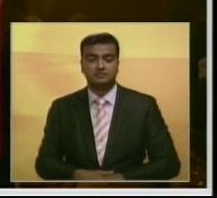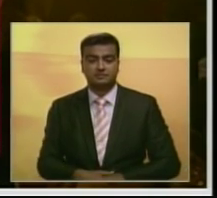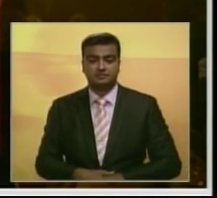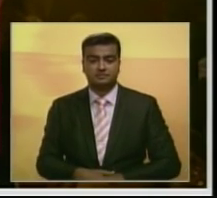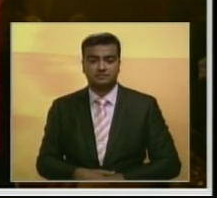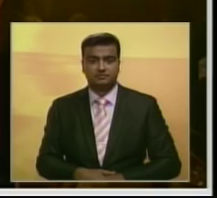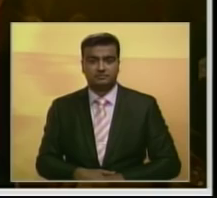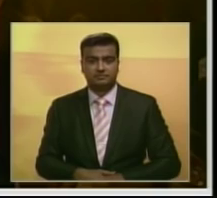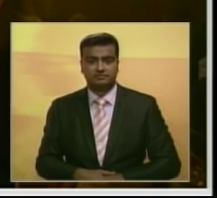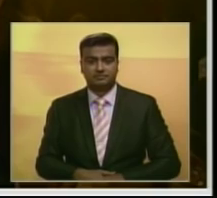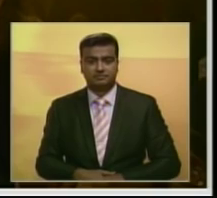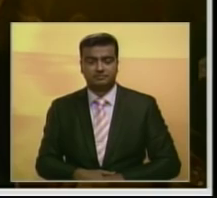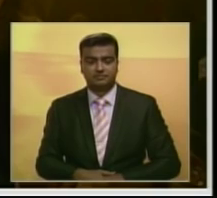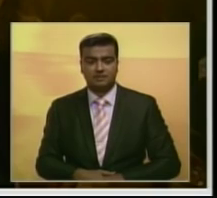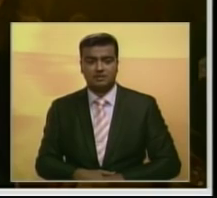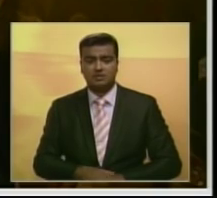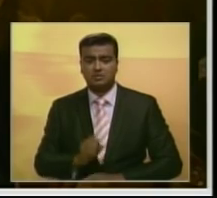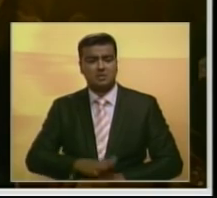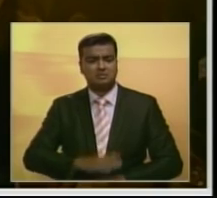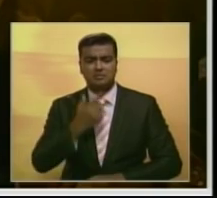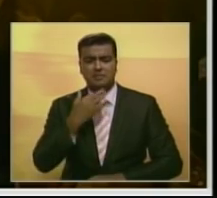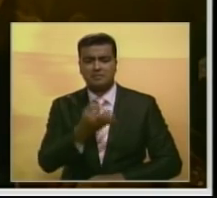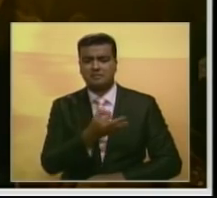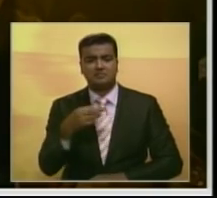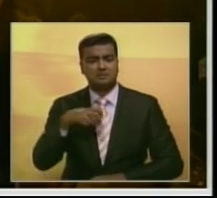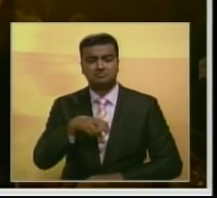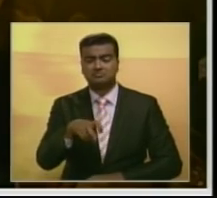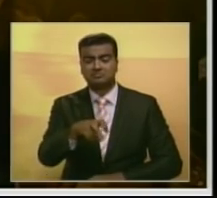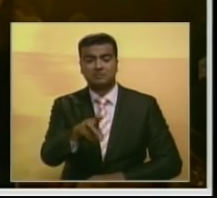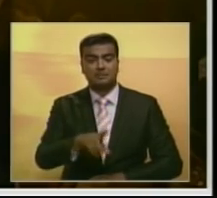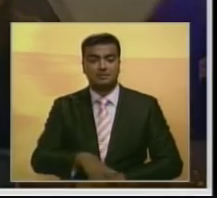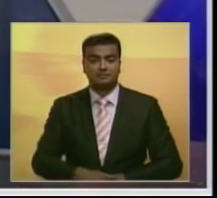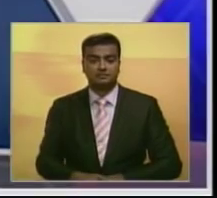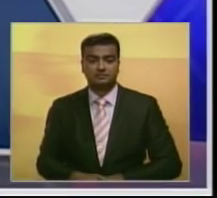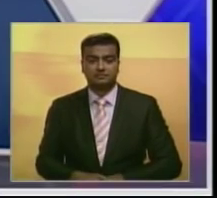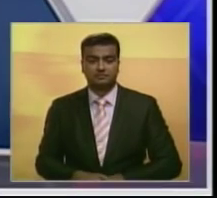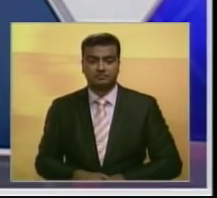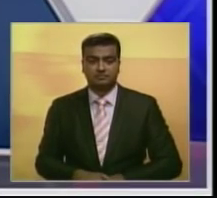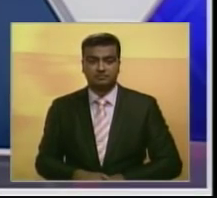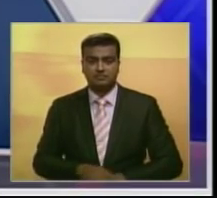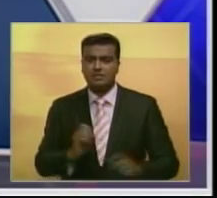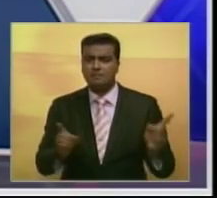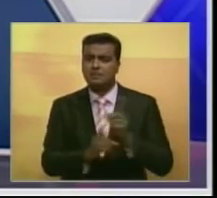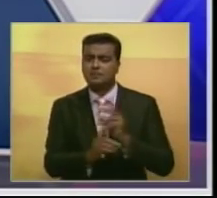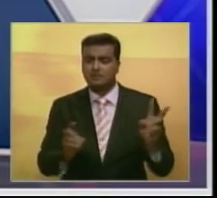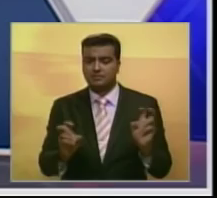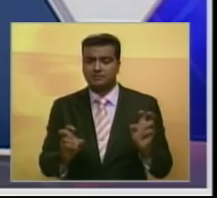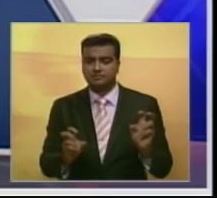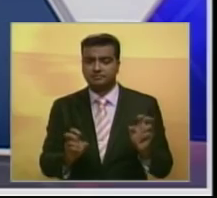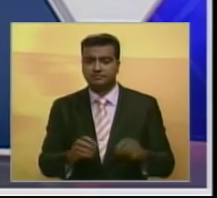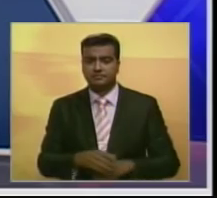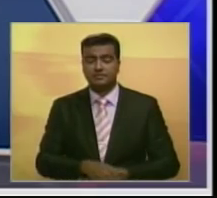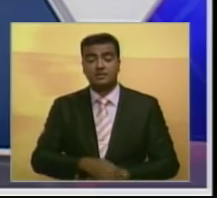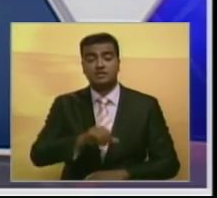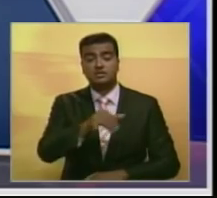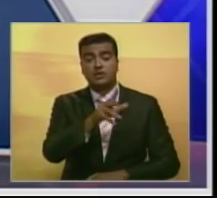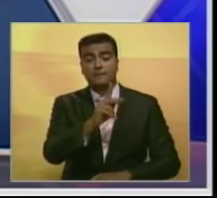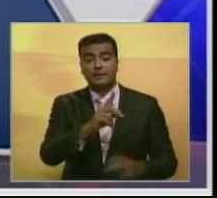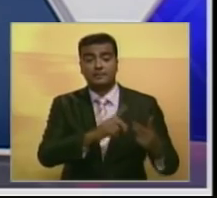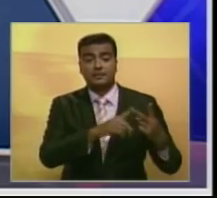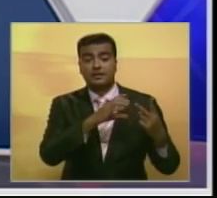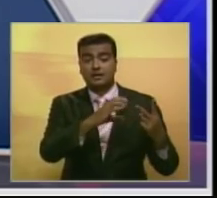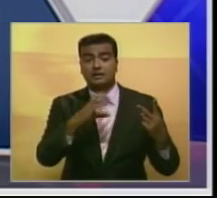Alexander, quienes estuvieron fabulosas con estos looks. Y cambiamos de tema porque el actor Sean Penn y Kate del